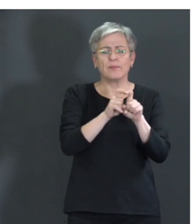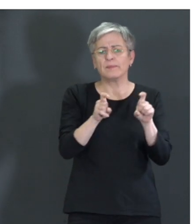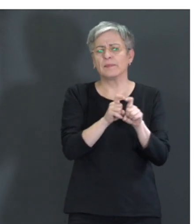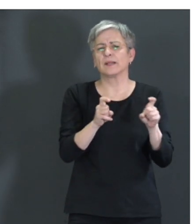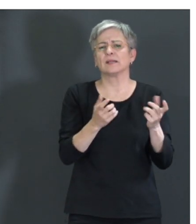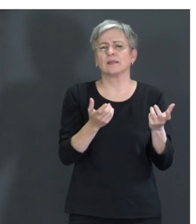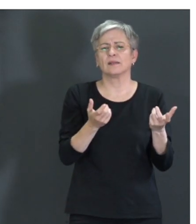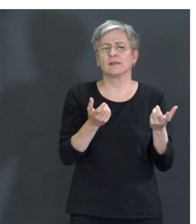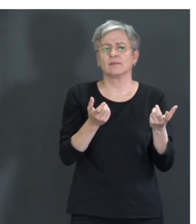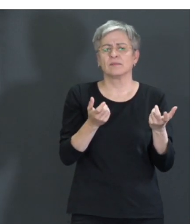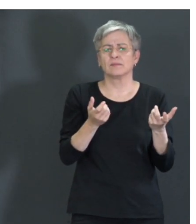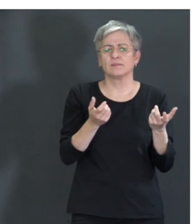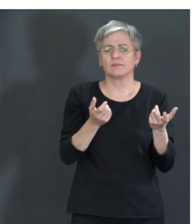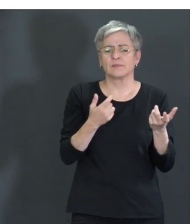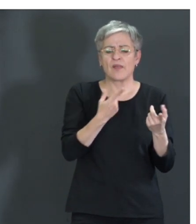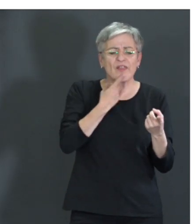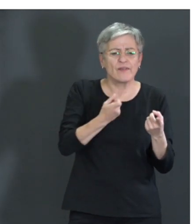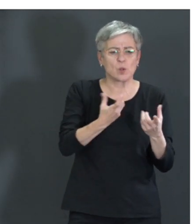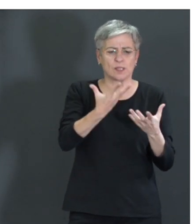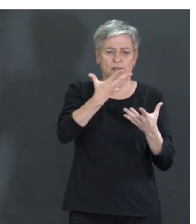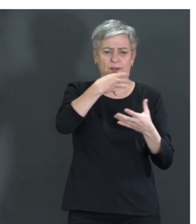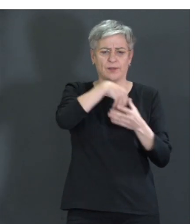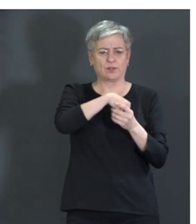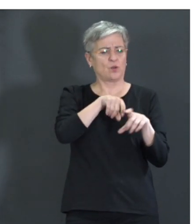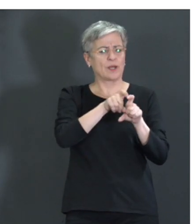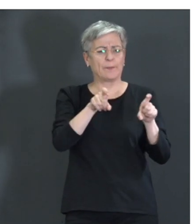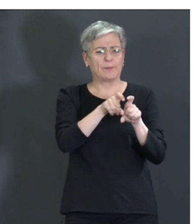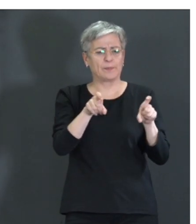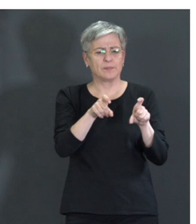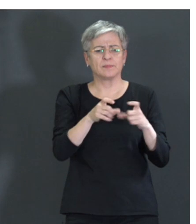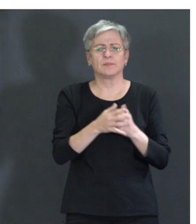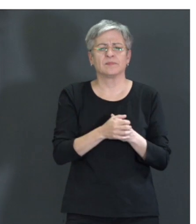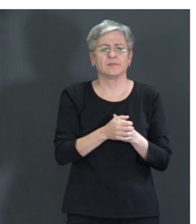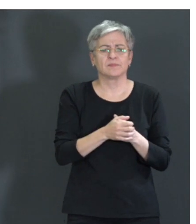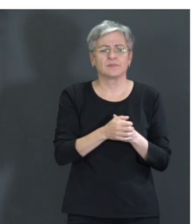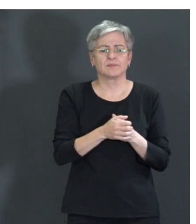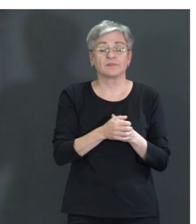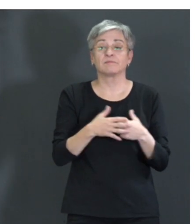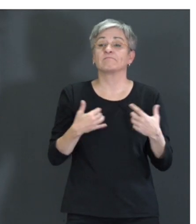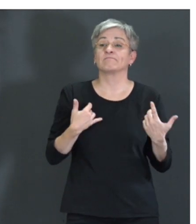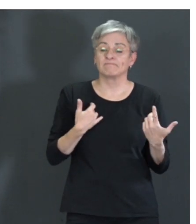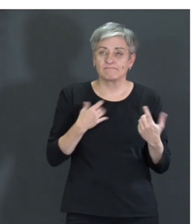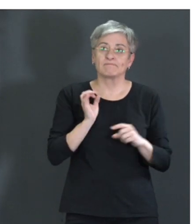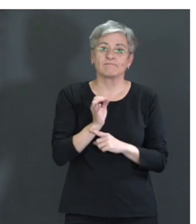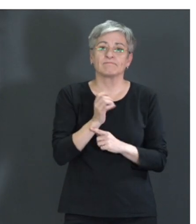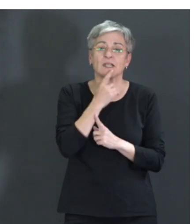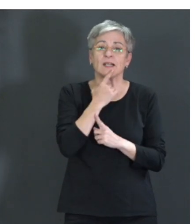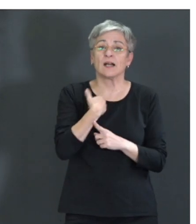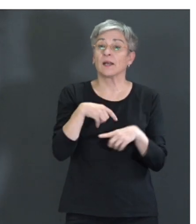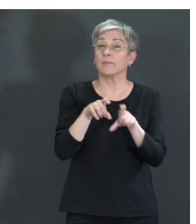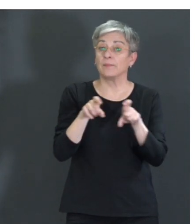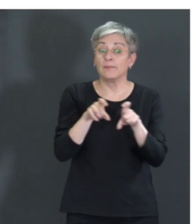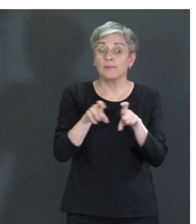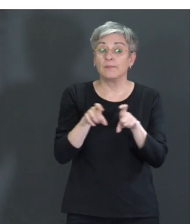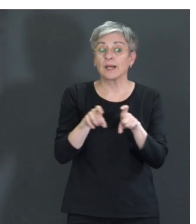que las dificultades que pueden, ¿no? tener? Bueno, yo creo que las empresas lo que les pasa